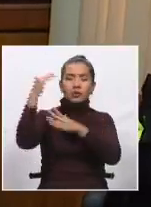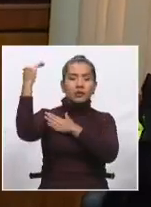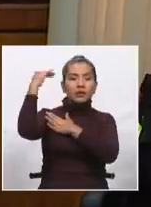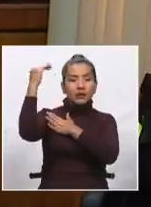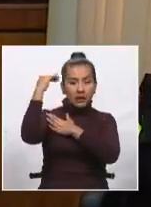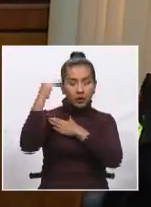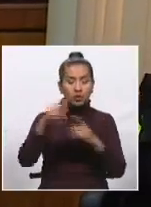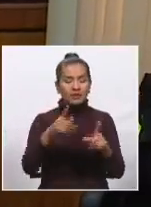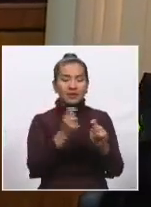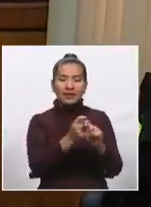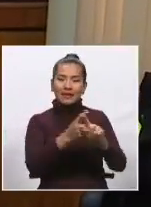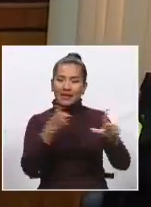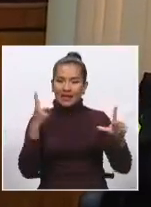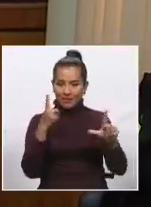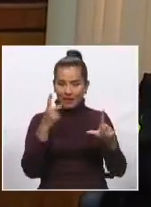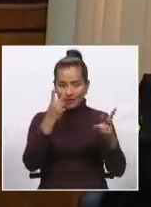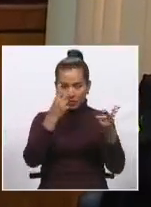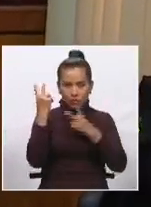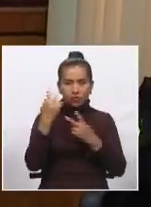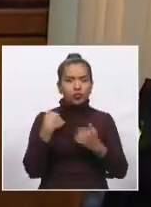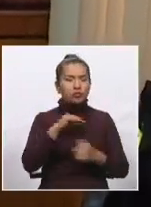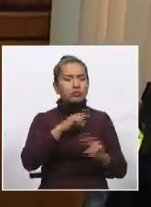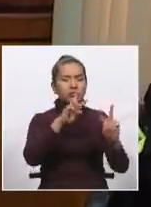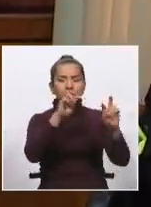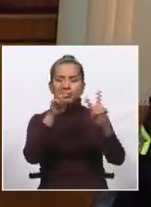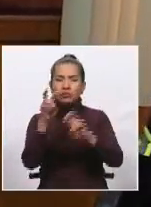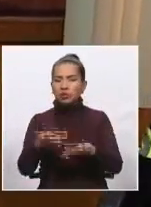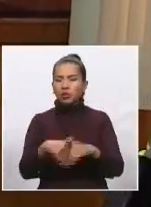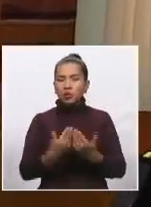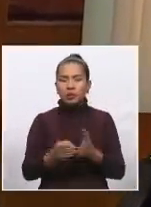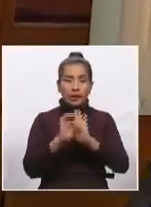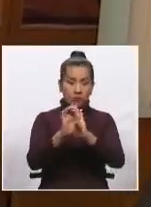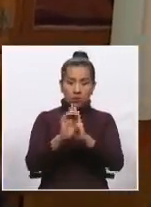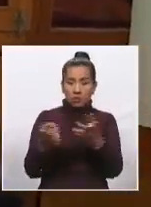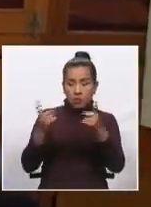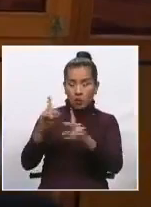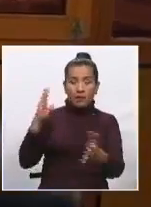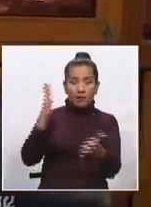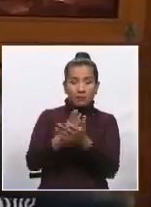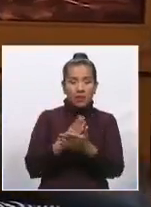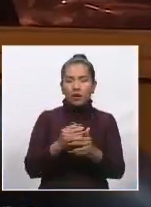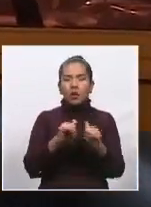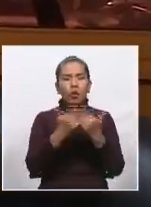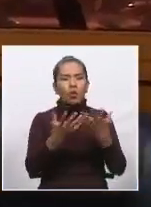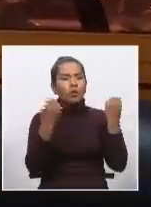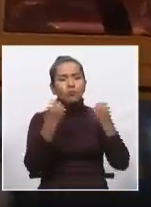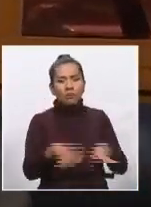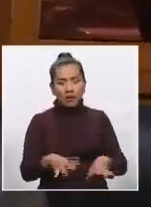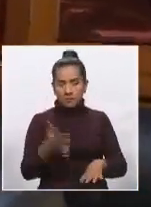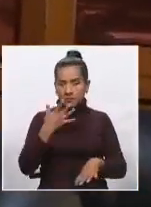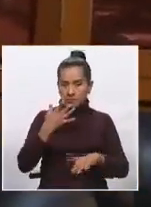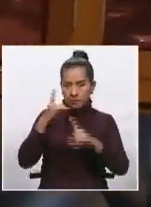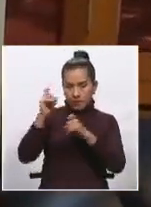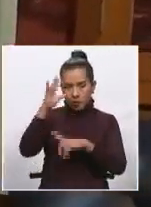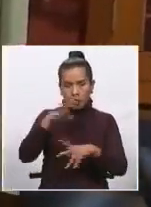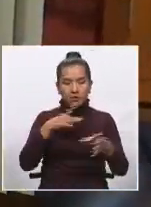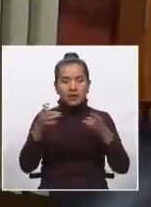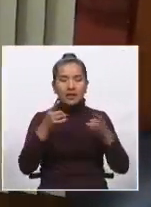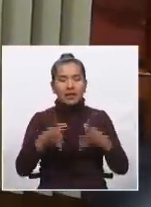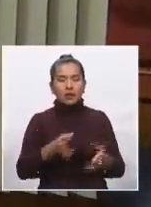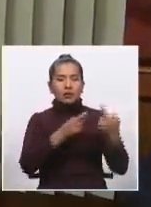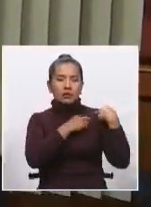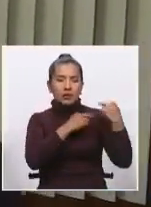Paro indefinido justamente en esa terminal. Pero para mayor información me encuentro con Mario Pérez, director general ejecutivo de la terminal